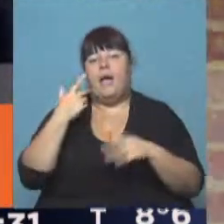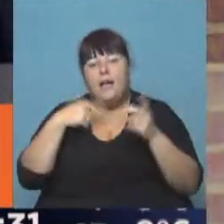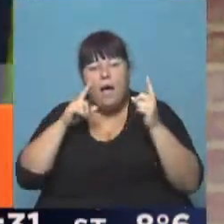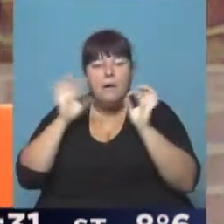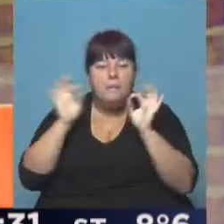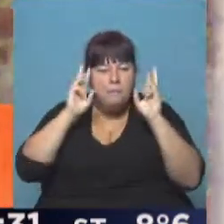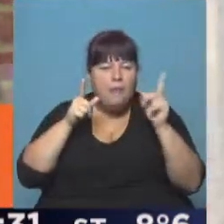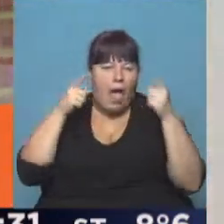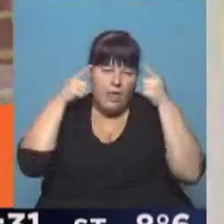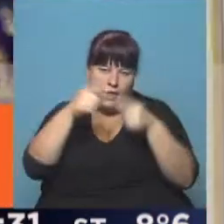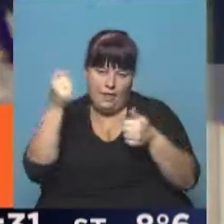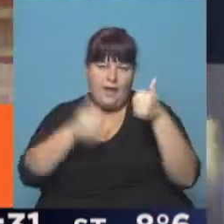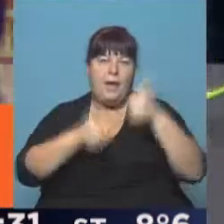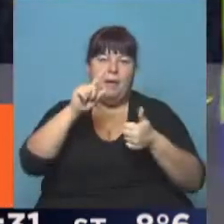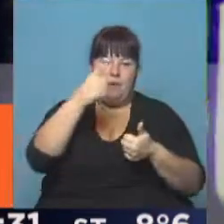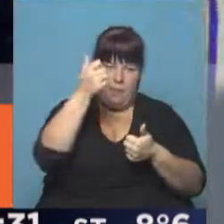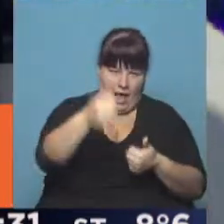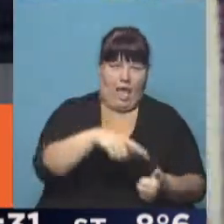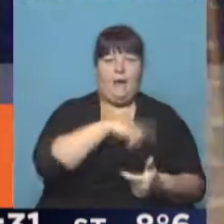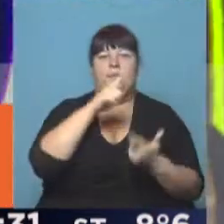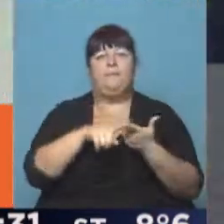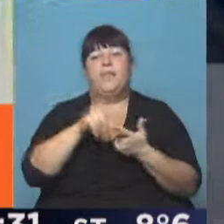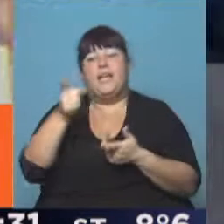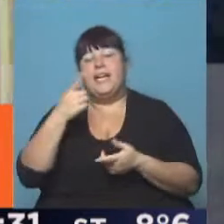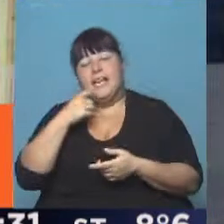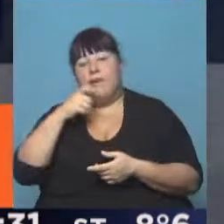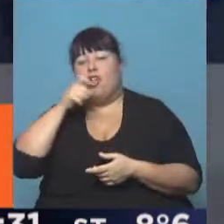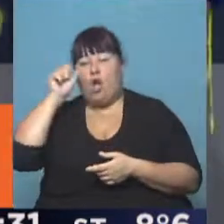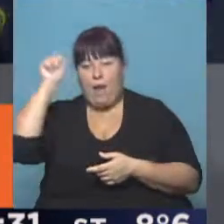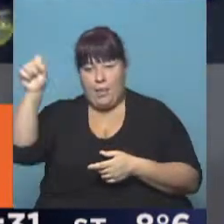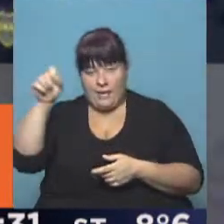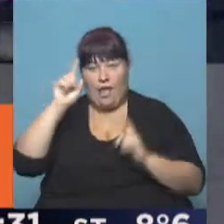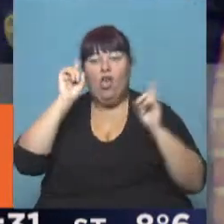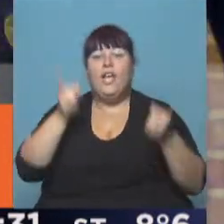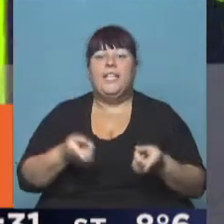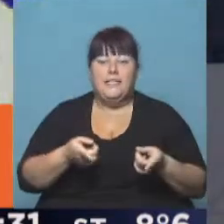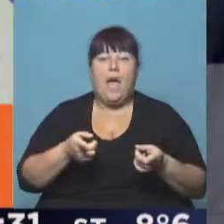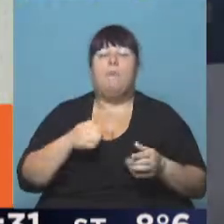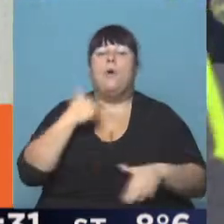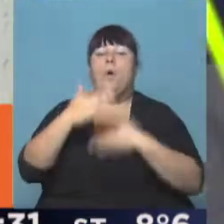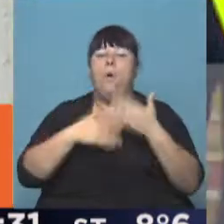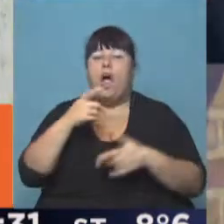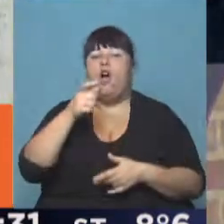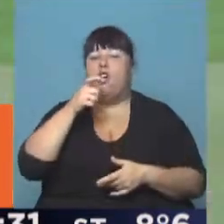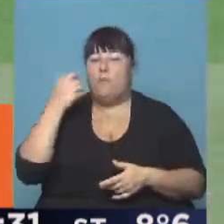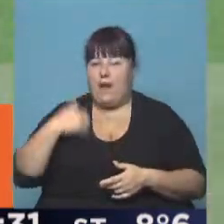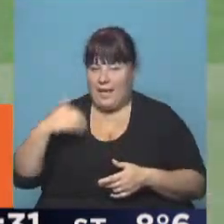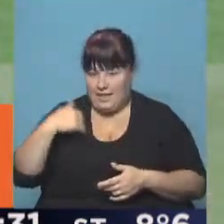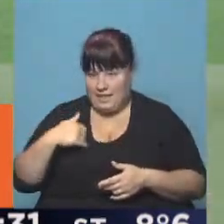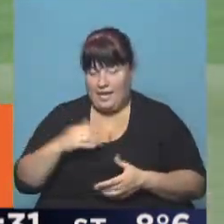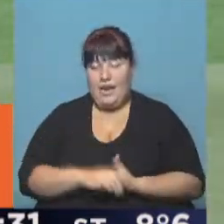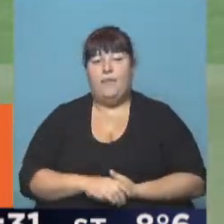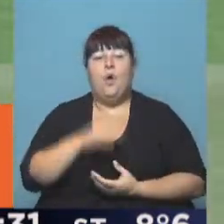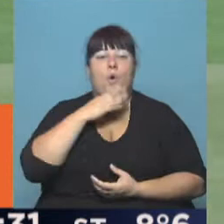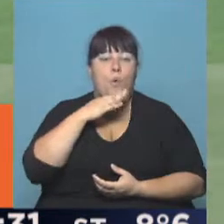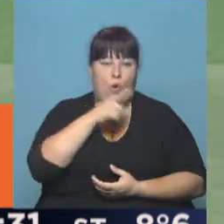todos los objetivos que tienen, ¿no? Torneo de Primera División y en el caso de River, la Copa Libertadores de América y también la participación en la Copa Argentina como